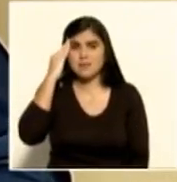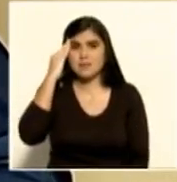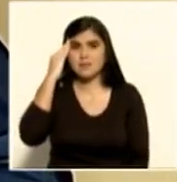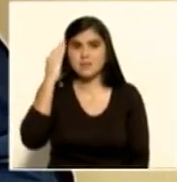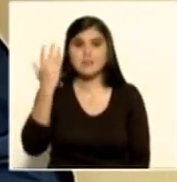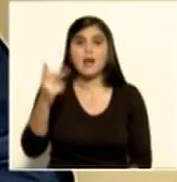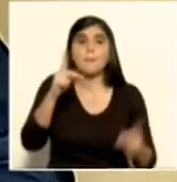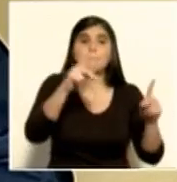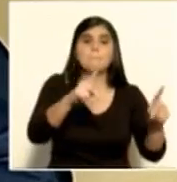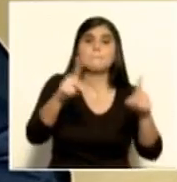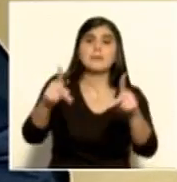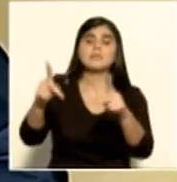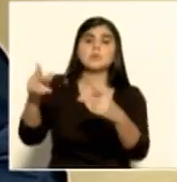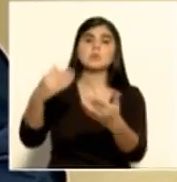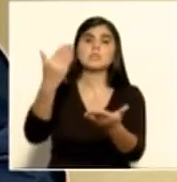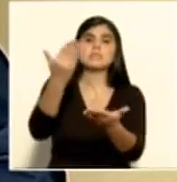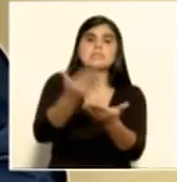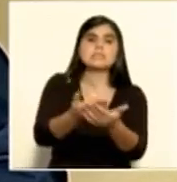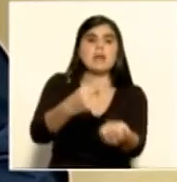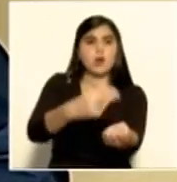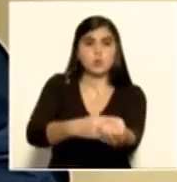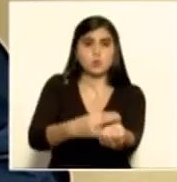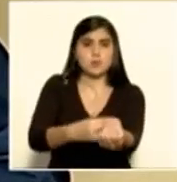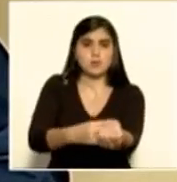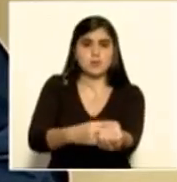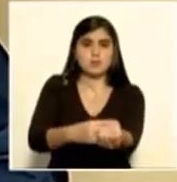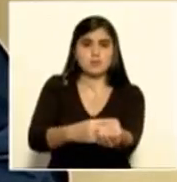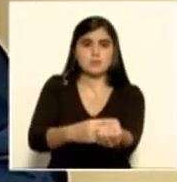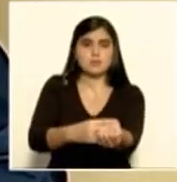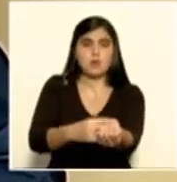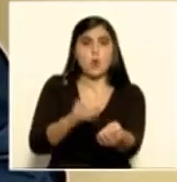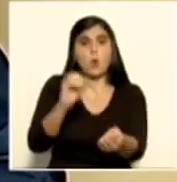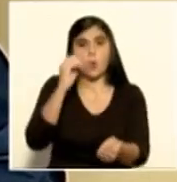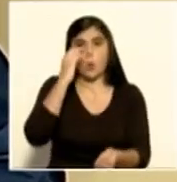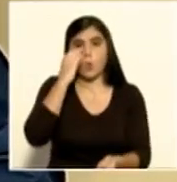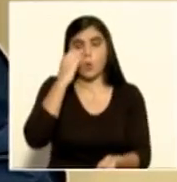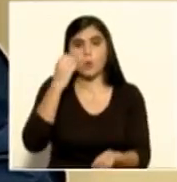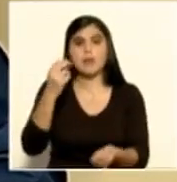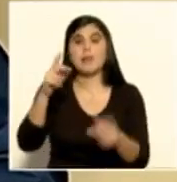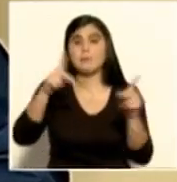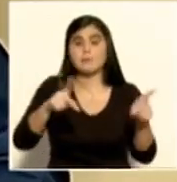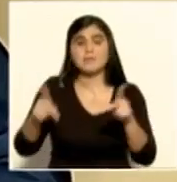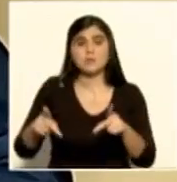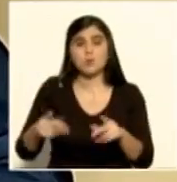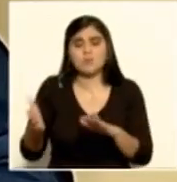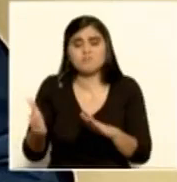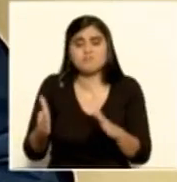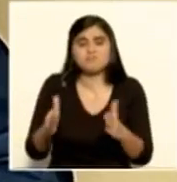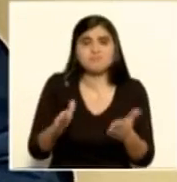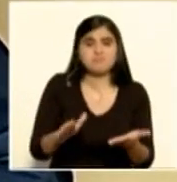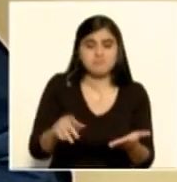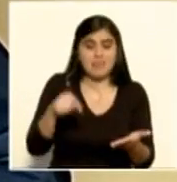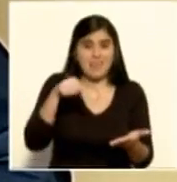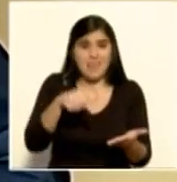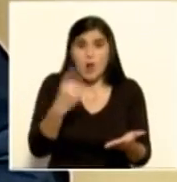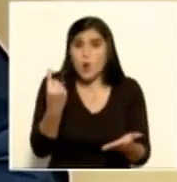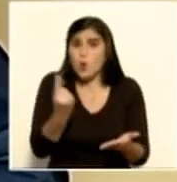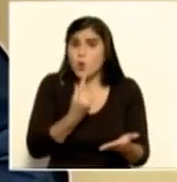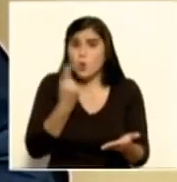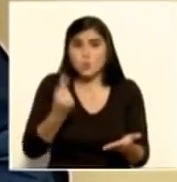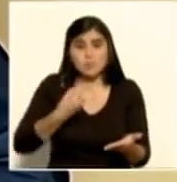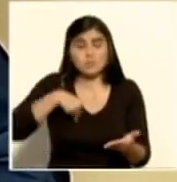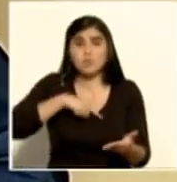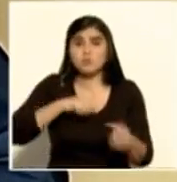las personas que llegan a los hospitales o las personas que fallecen. Eso es lo único que nosotros podemos ver de